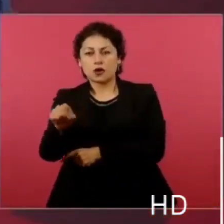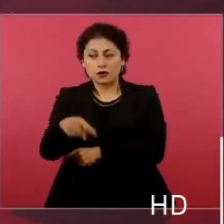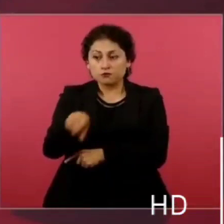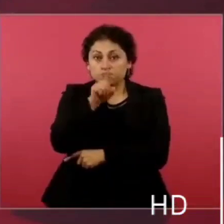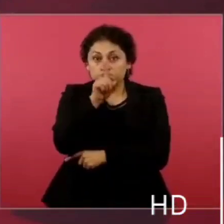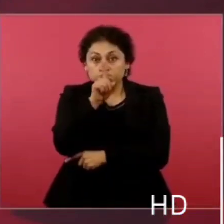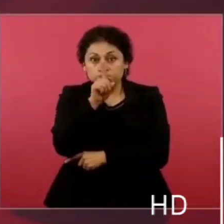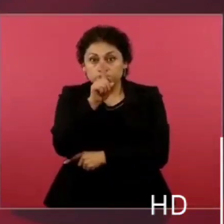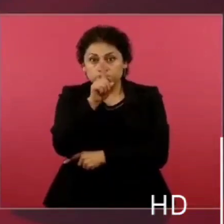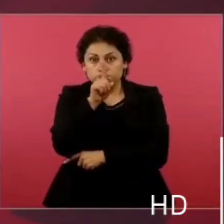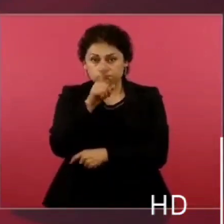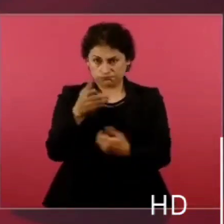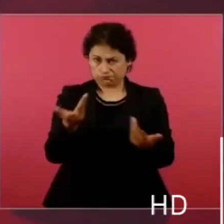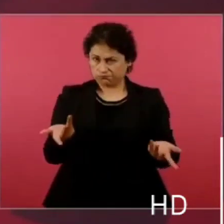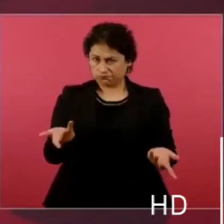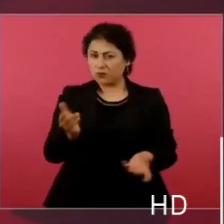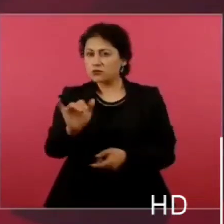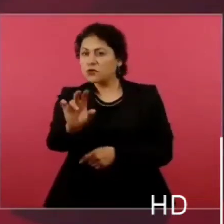Que es